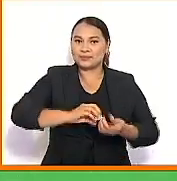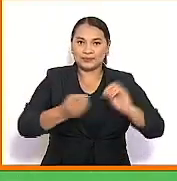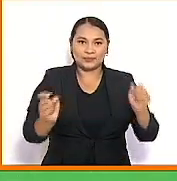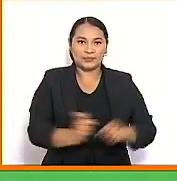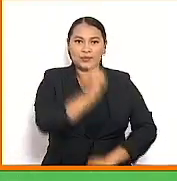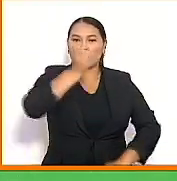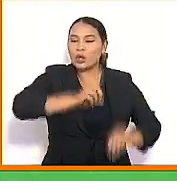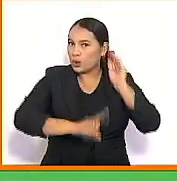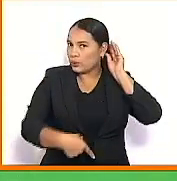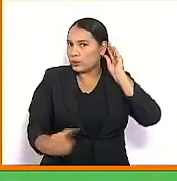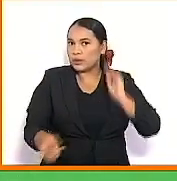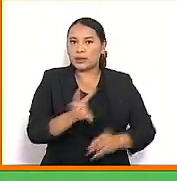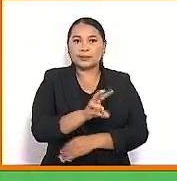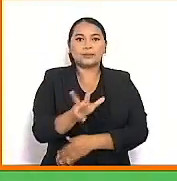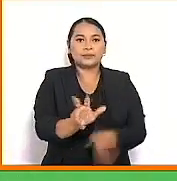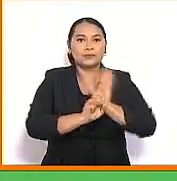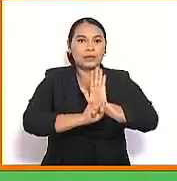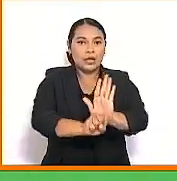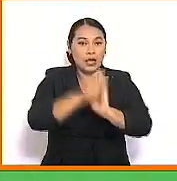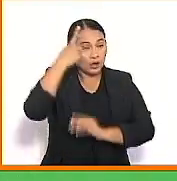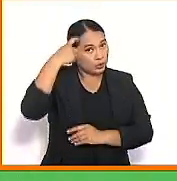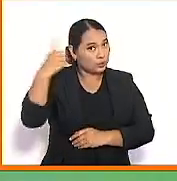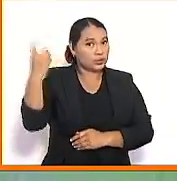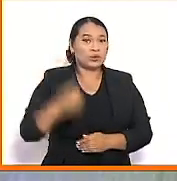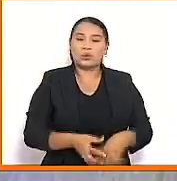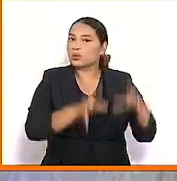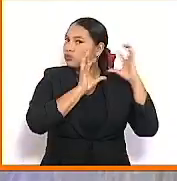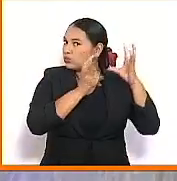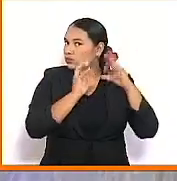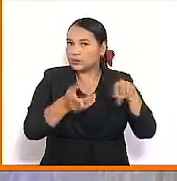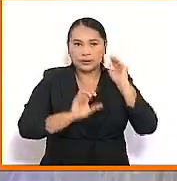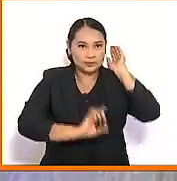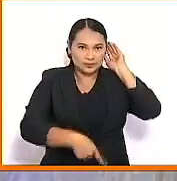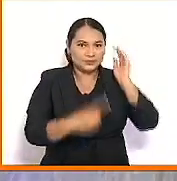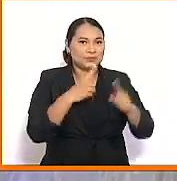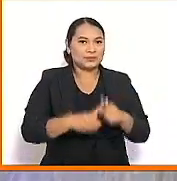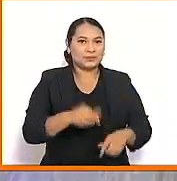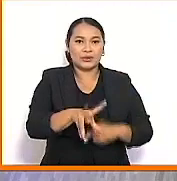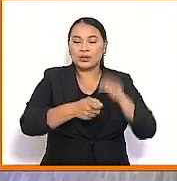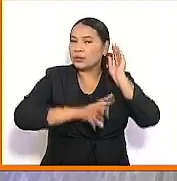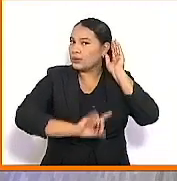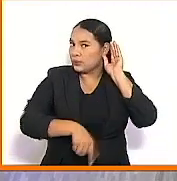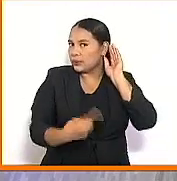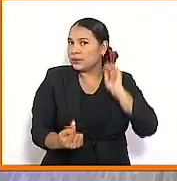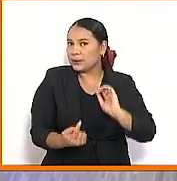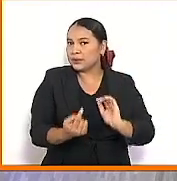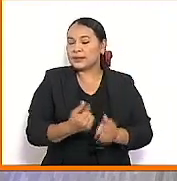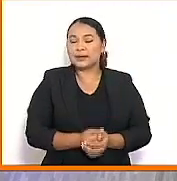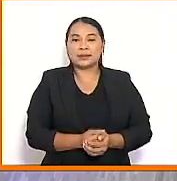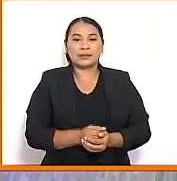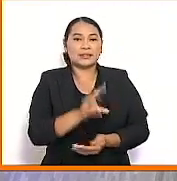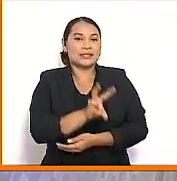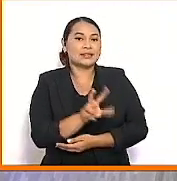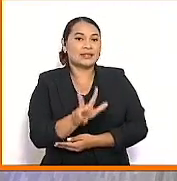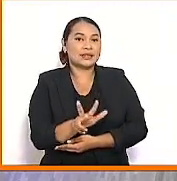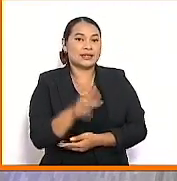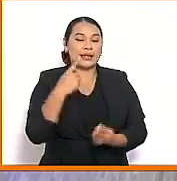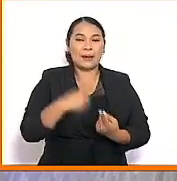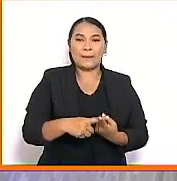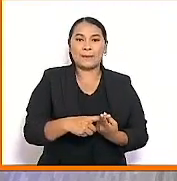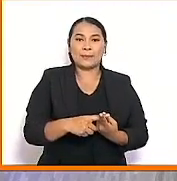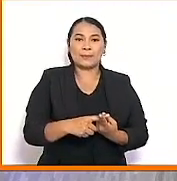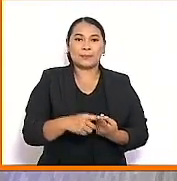en diaria es el 63 con su símbolo de diseños Coco. Para Multi X, 2X y para más uno,